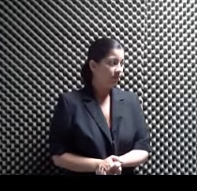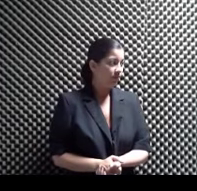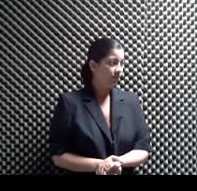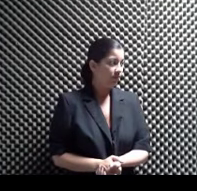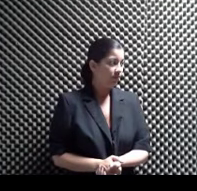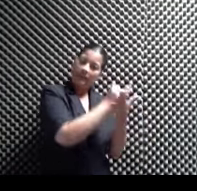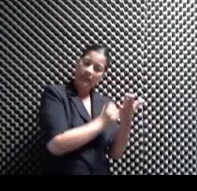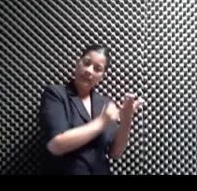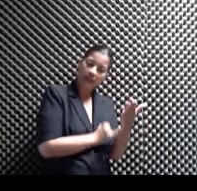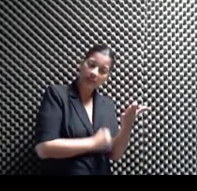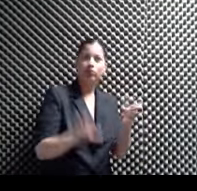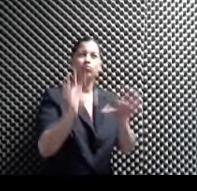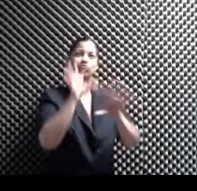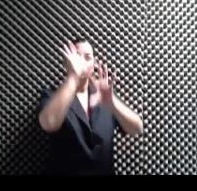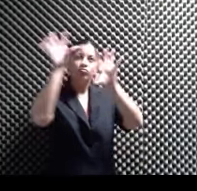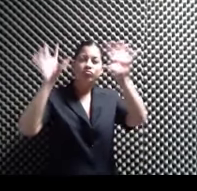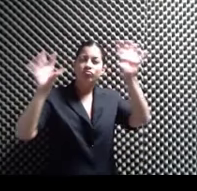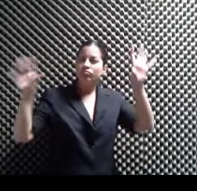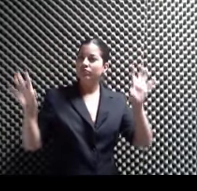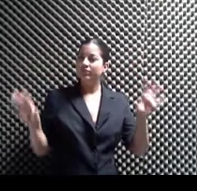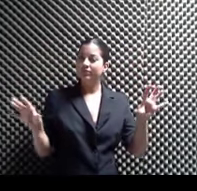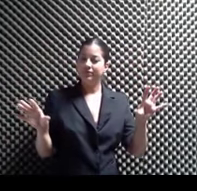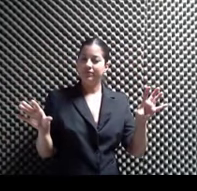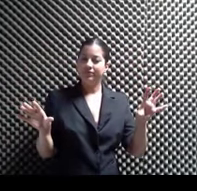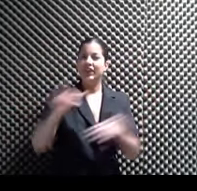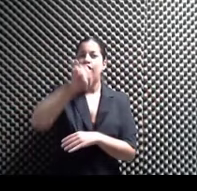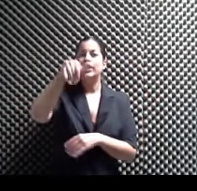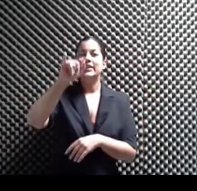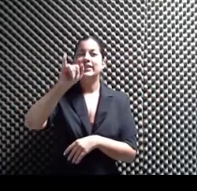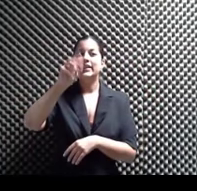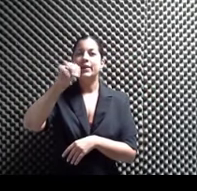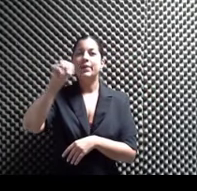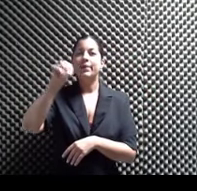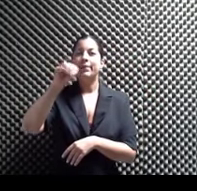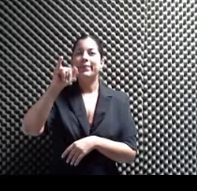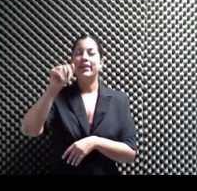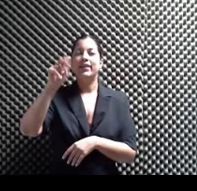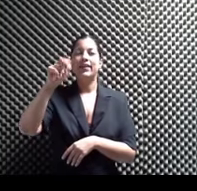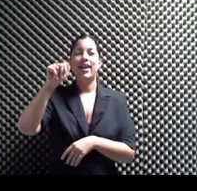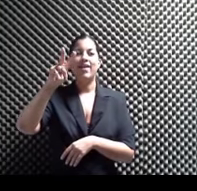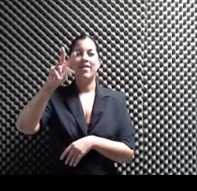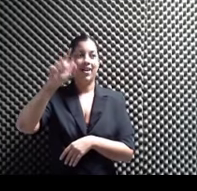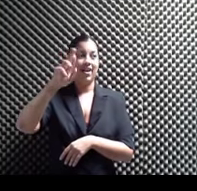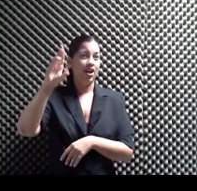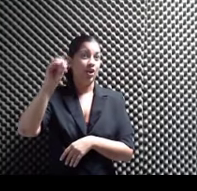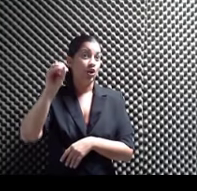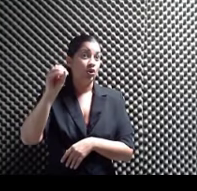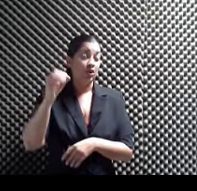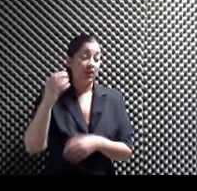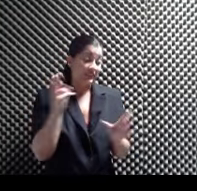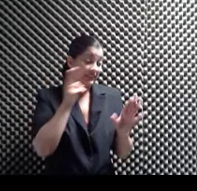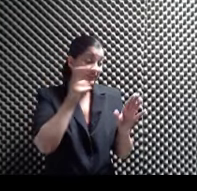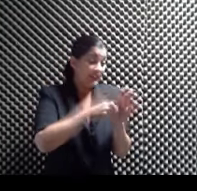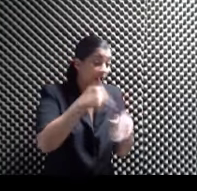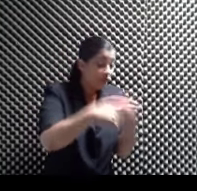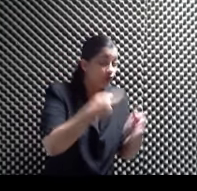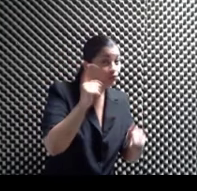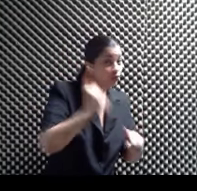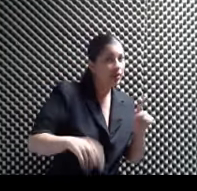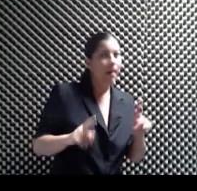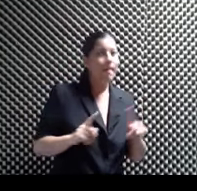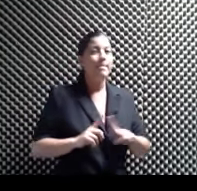de la Escenografía Y Jimmy Navarro Que es el otro del grupo Pues no puede estar En la producción ahora mismo Pero nos facilitó